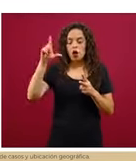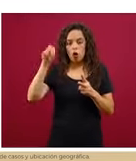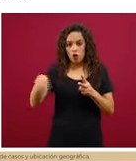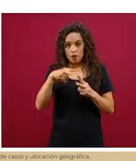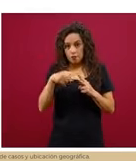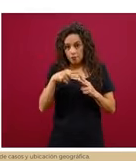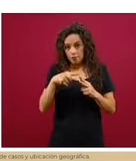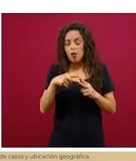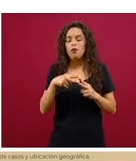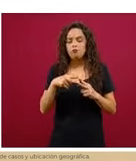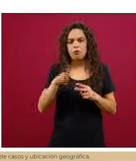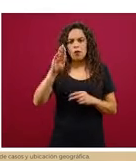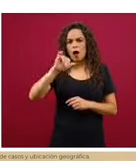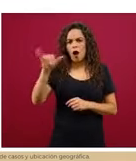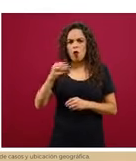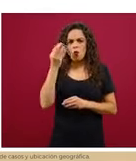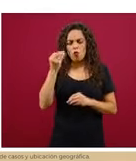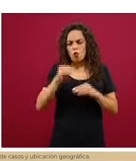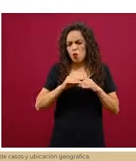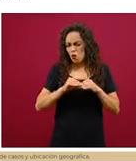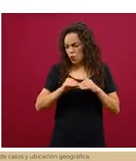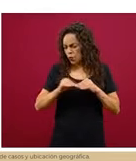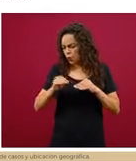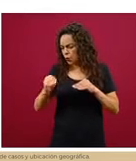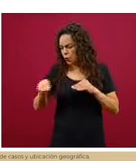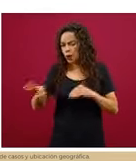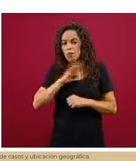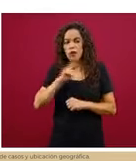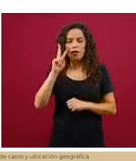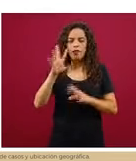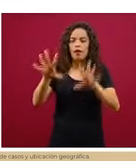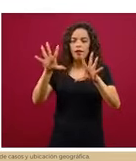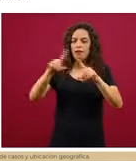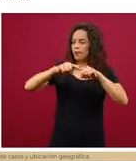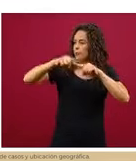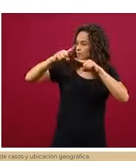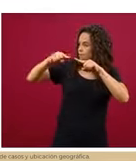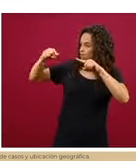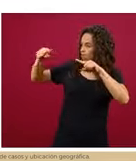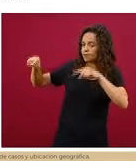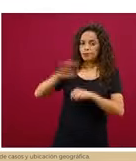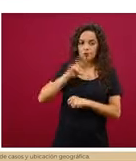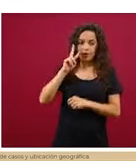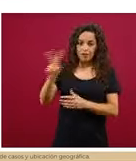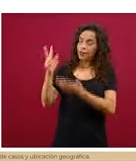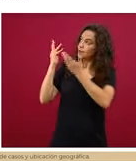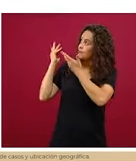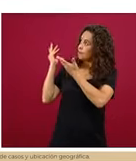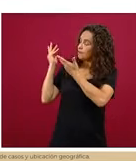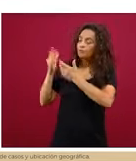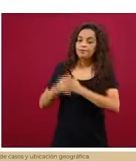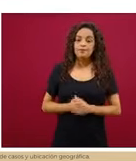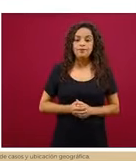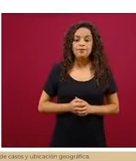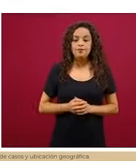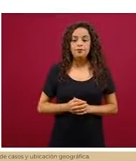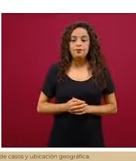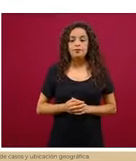muy baja, evidenciada en la gráfica. Dado el descenso rápido y la poca carga de casos activos que se